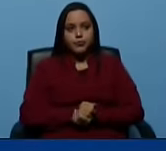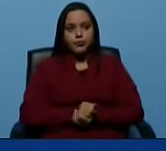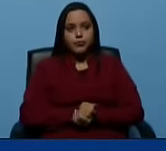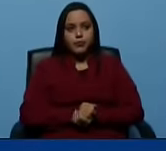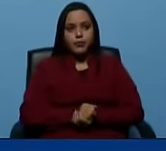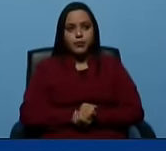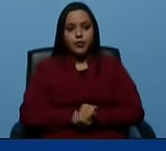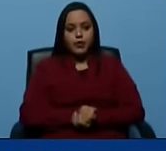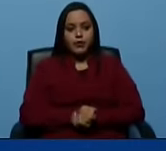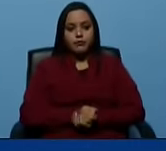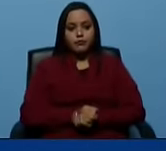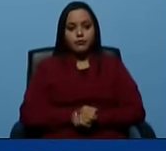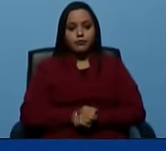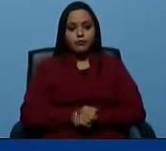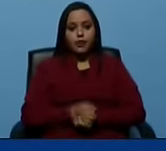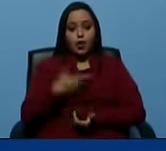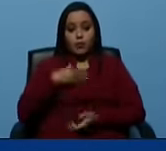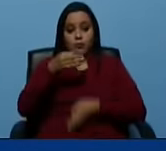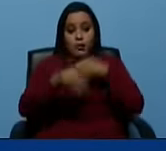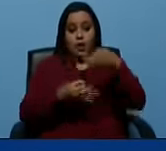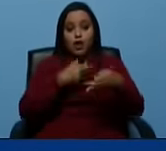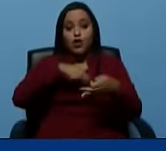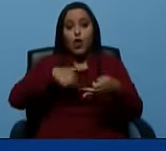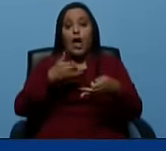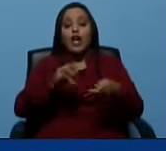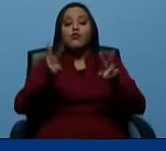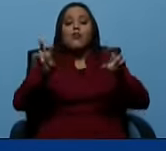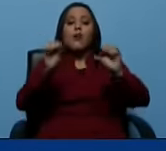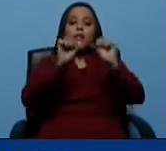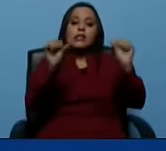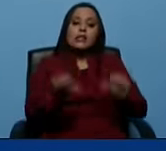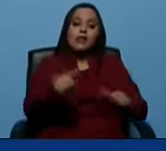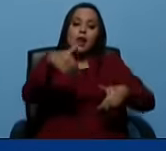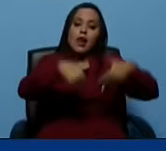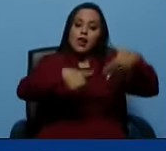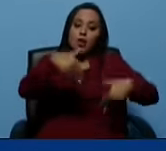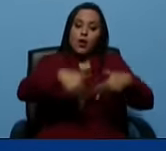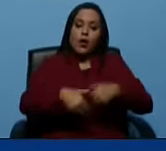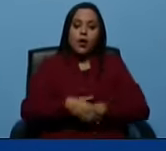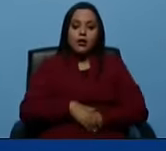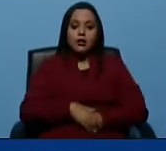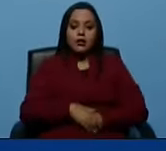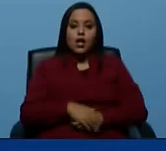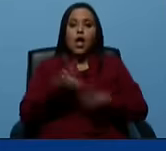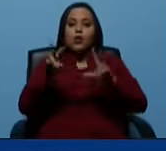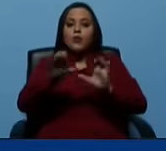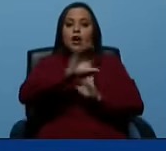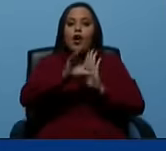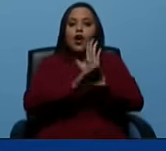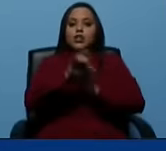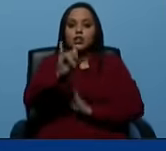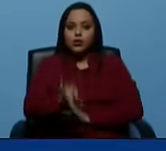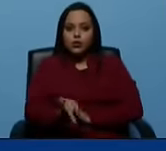nosotros tenemos bajo el nuevo sistema electoral, bajo la nueva Constitución,